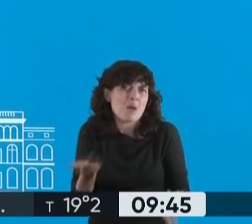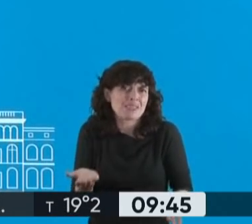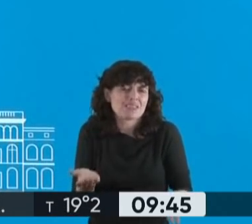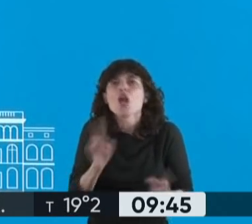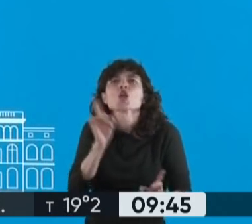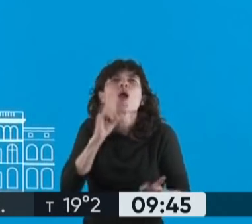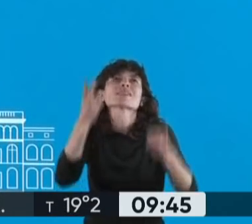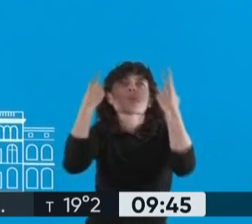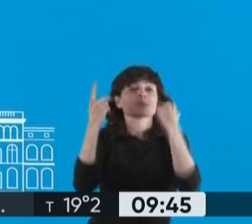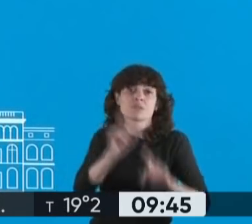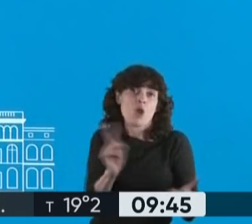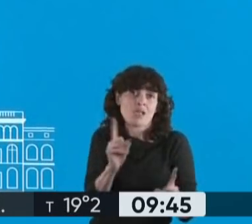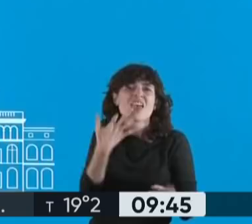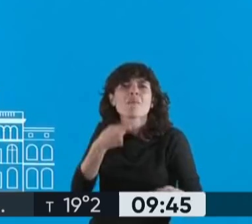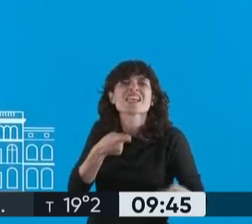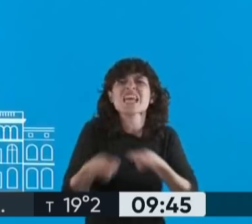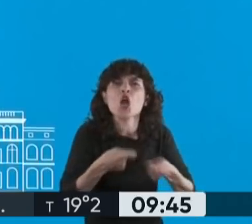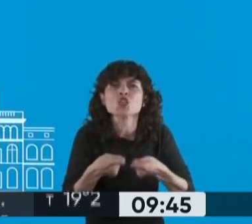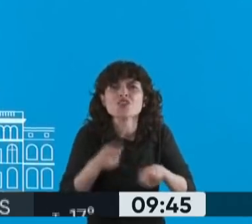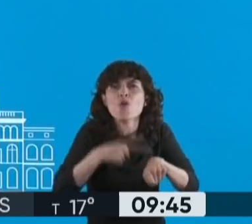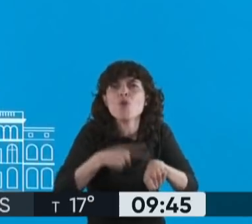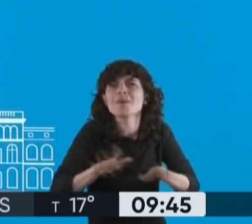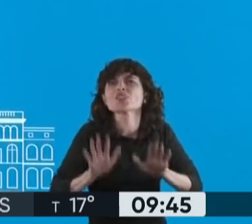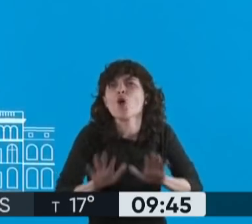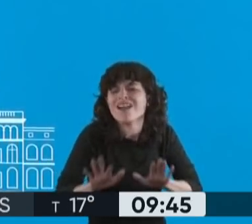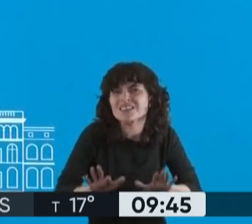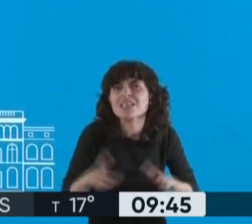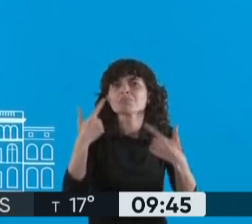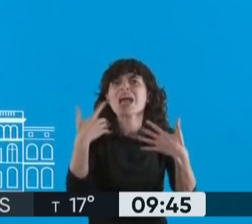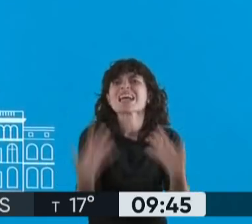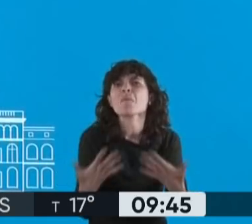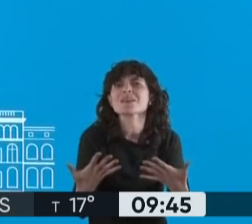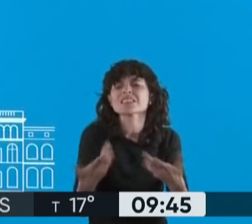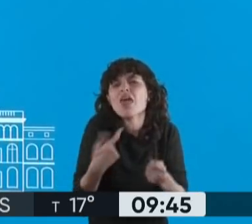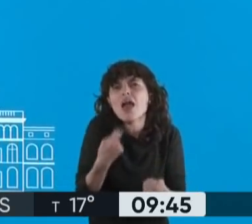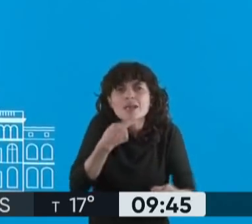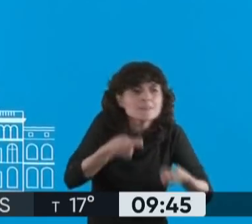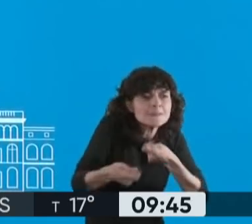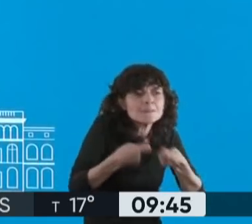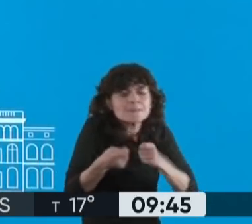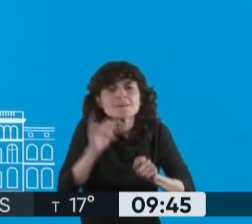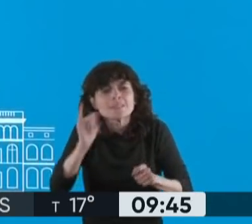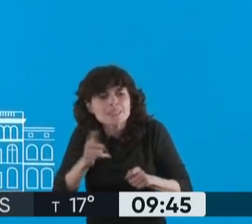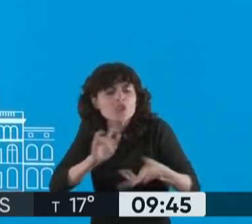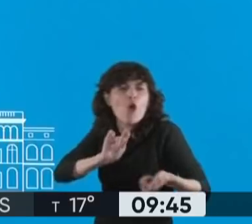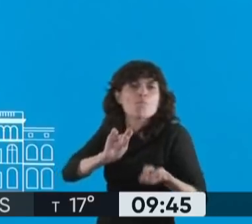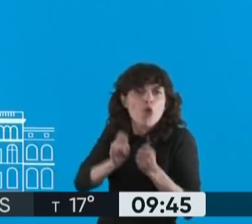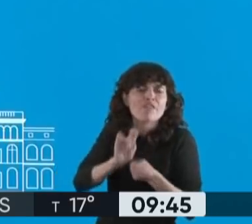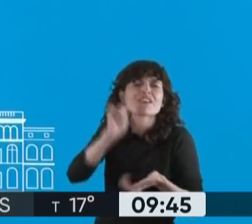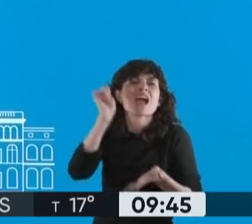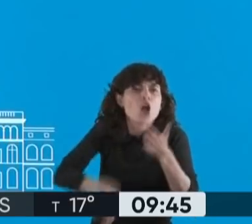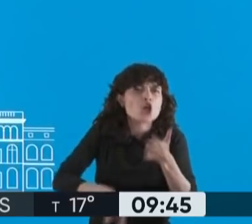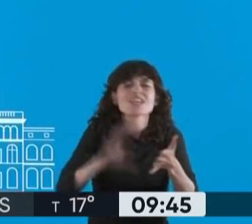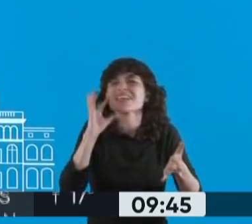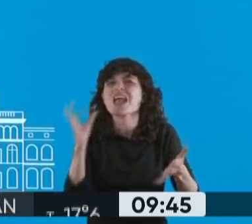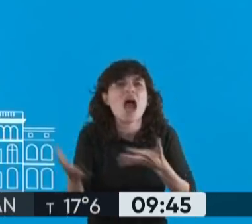ceden, digamos, y todos se ponen de acuerdo, y eso es lo bueno, digamos, ¿no? La capacidad de poder saber que todos tenemos que ceder un poco cuando queremos encontrar un acuerdo y